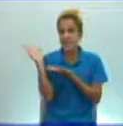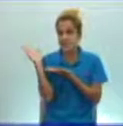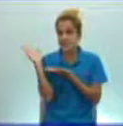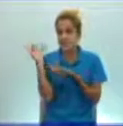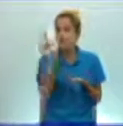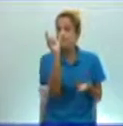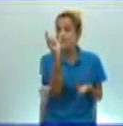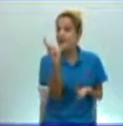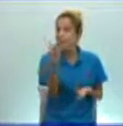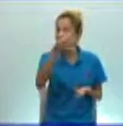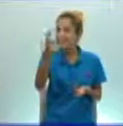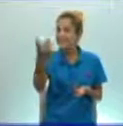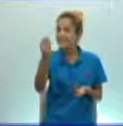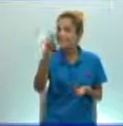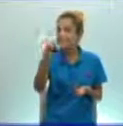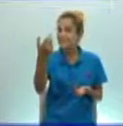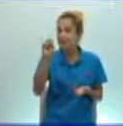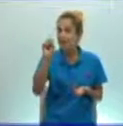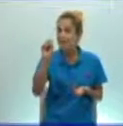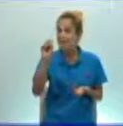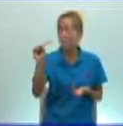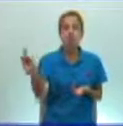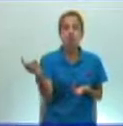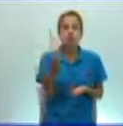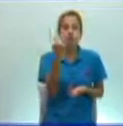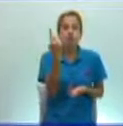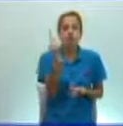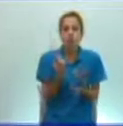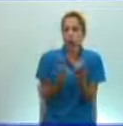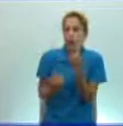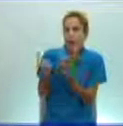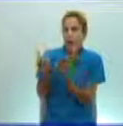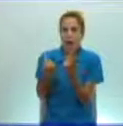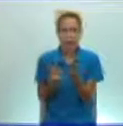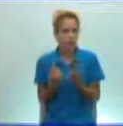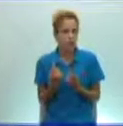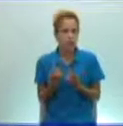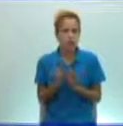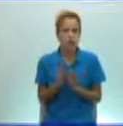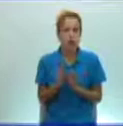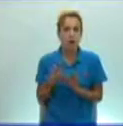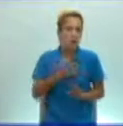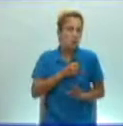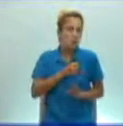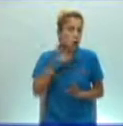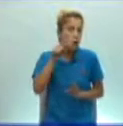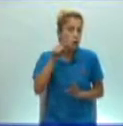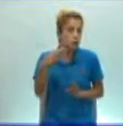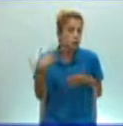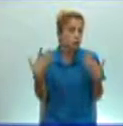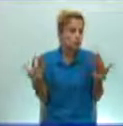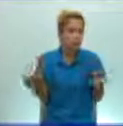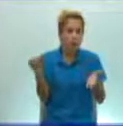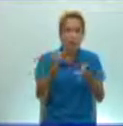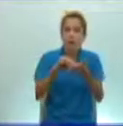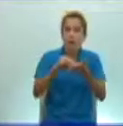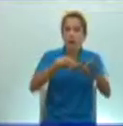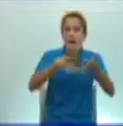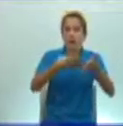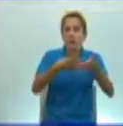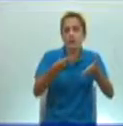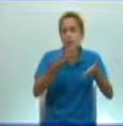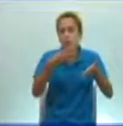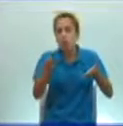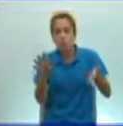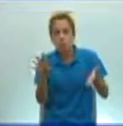llanas solamente hemos escrito algunas. Quizás ustedes a la hora de completar su tabla